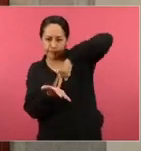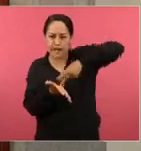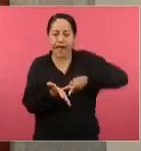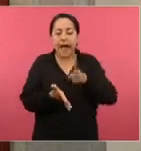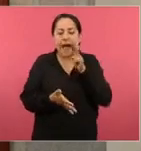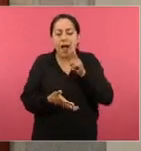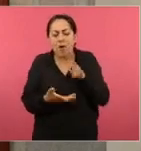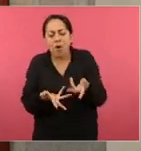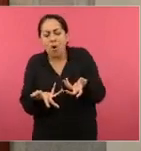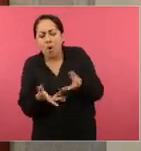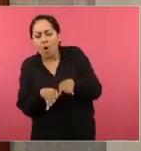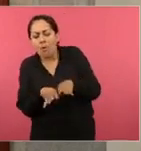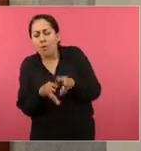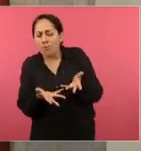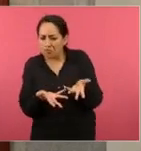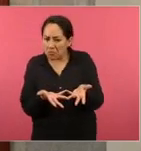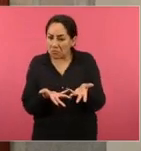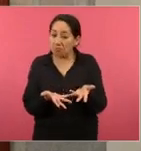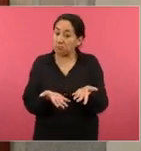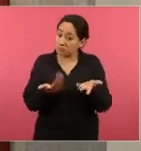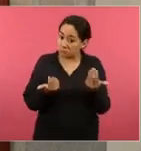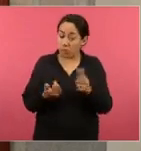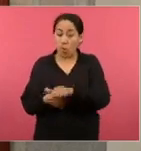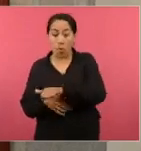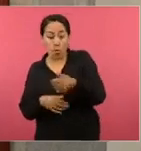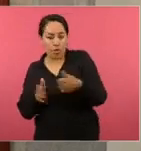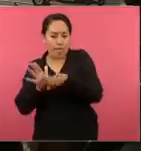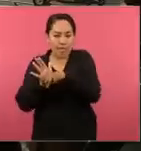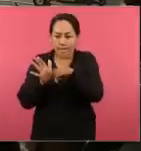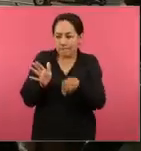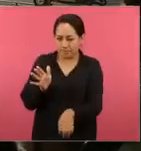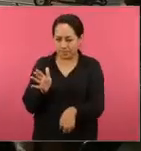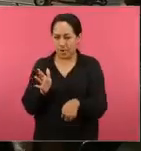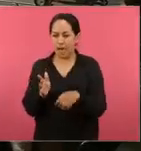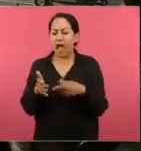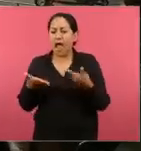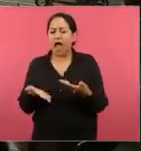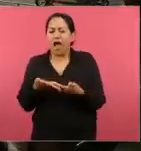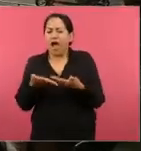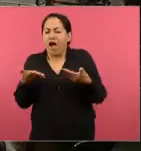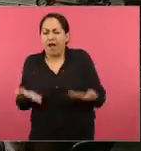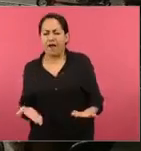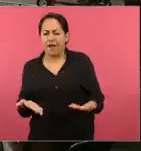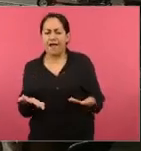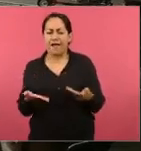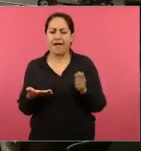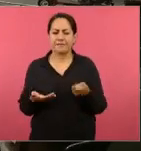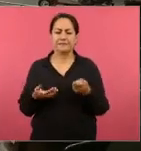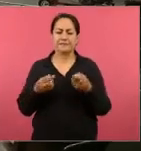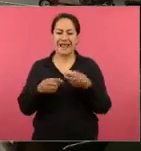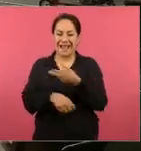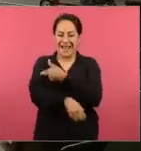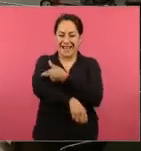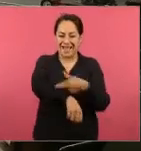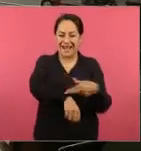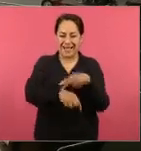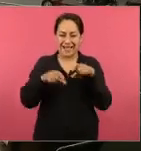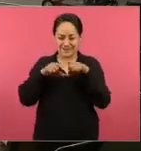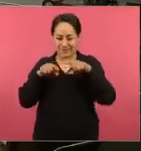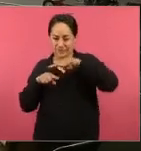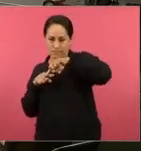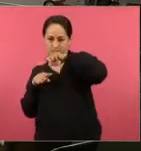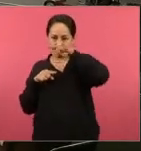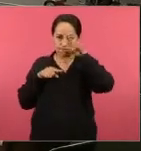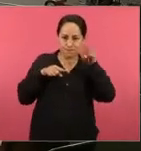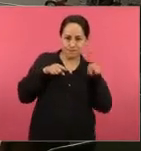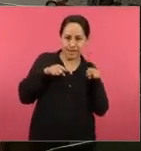compás. Habrá otros que uno le diga, ahora, en lugar de tener un transportador como el que se pudiera ver aquí,